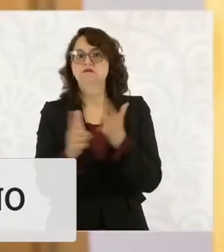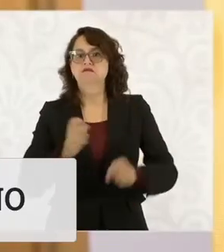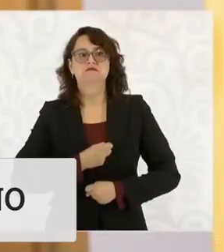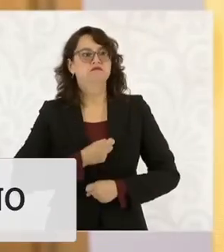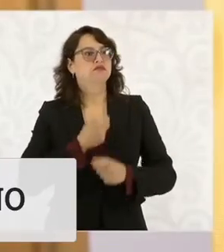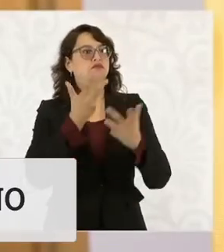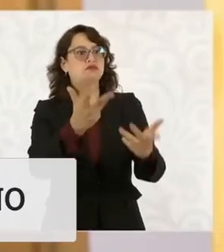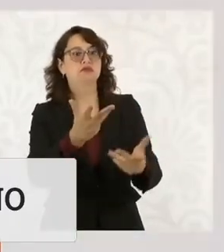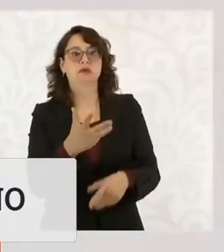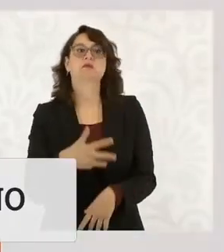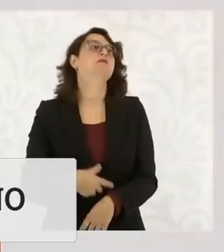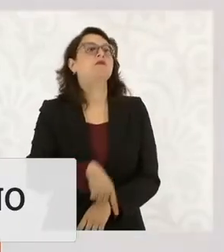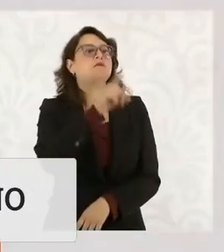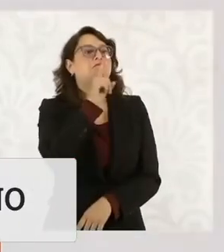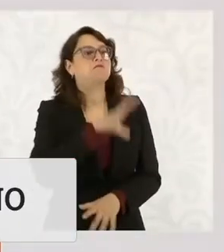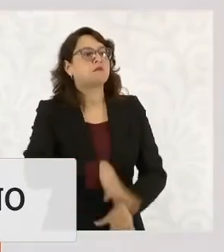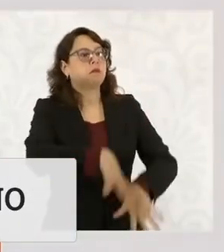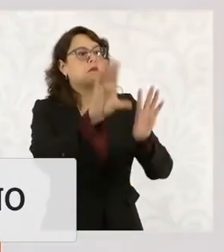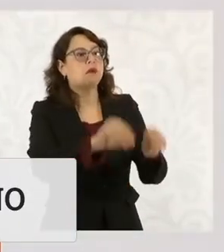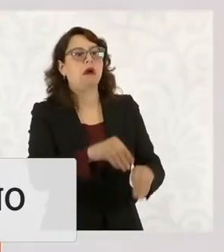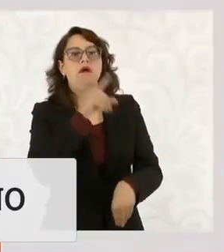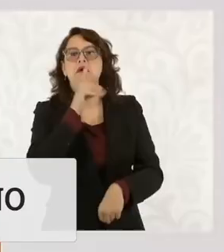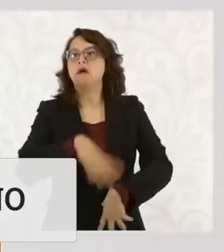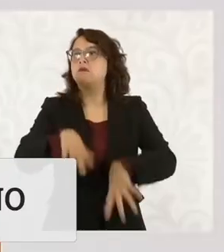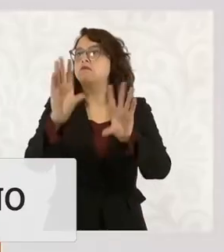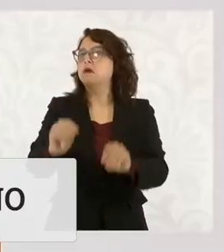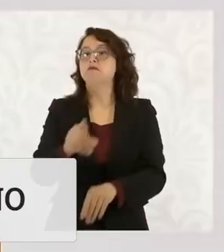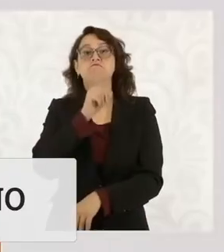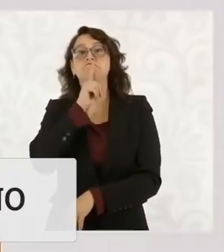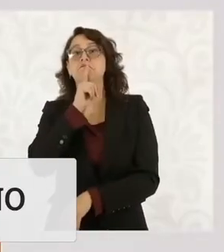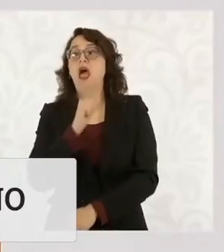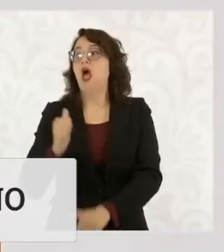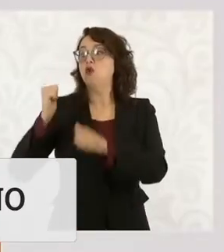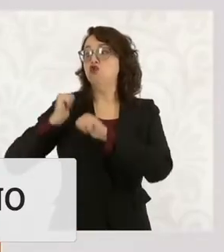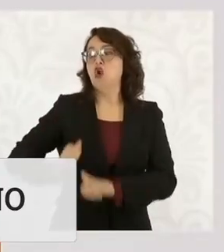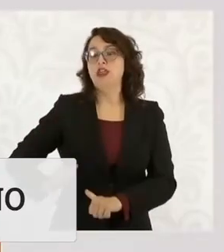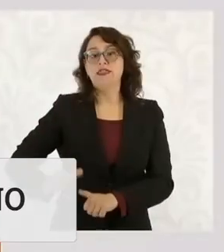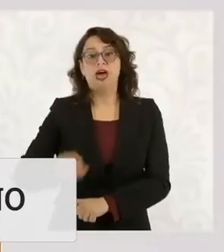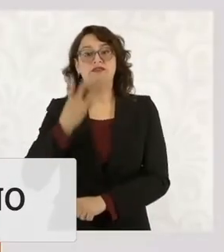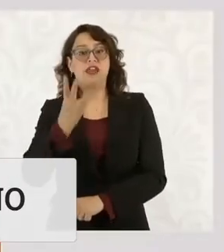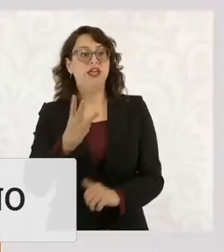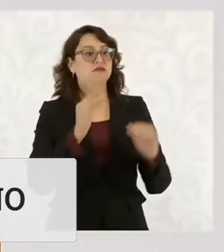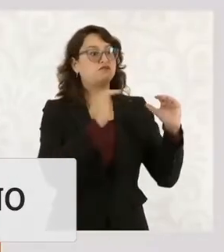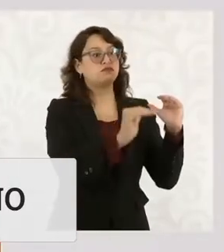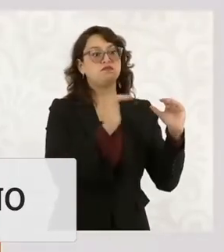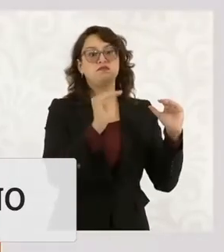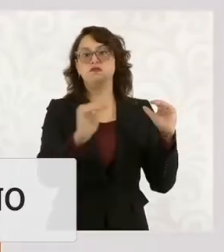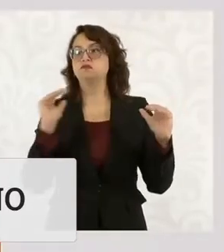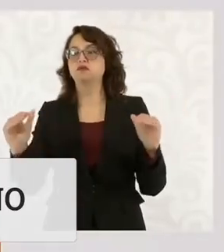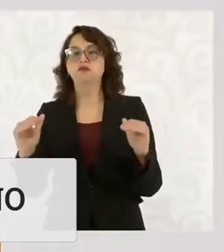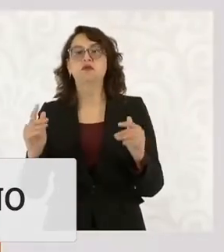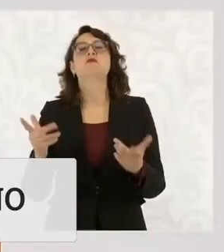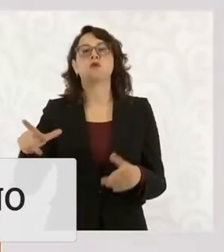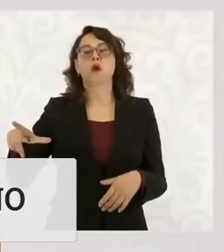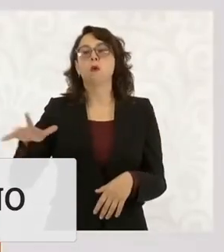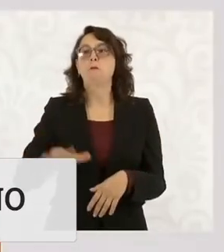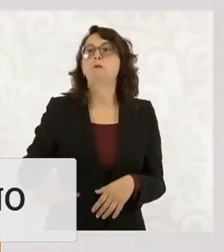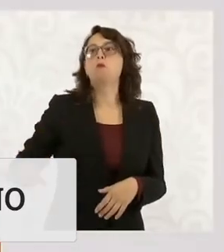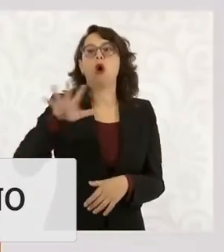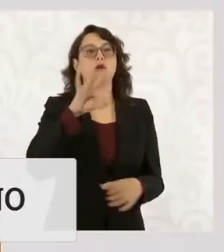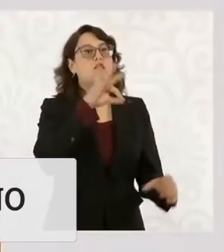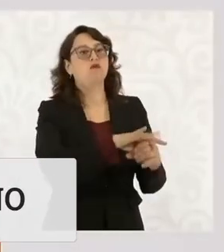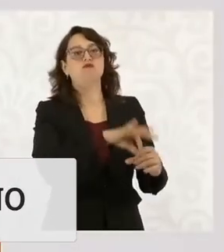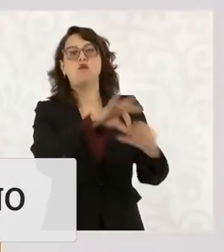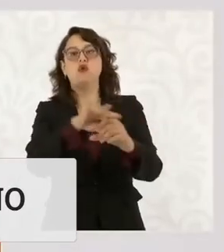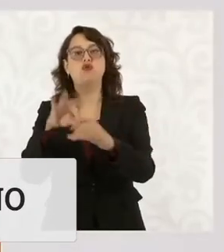las autoridades son elegidas por el pueblo y la presidenta camina sin miedo y con cercanía por todo